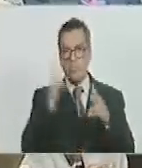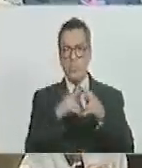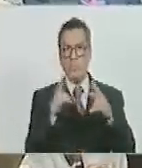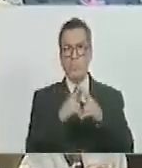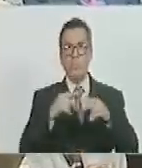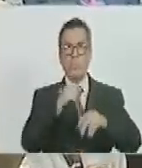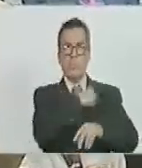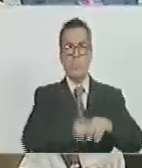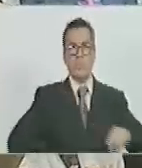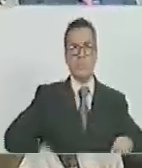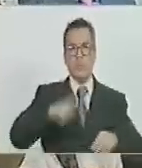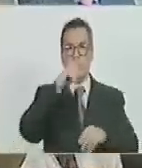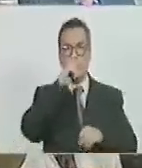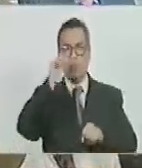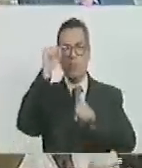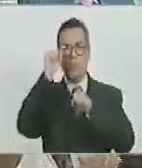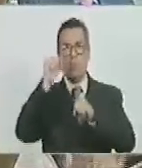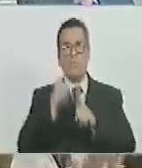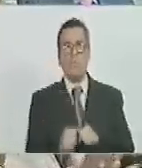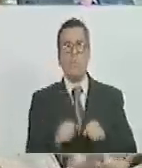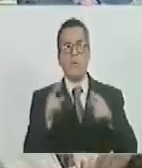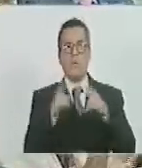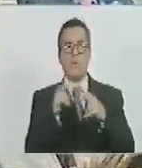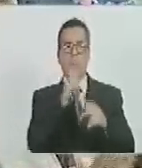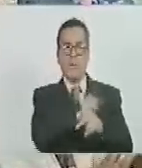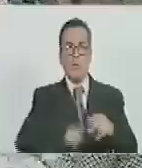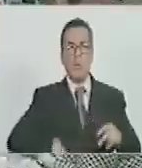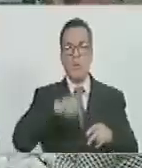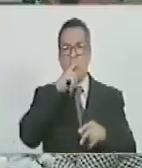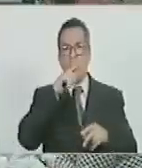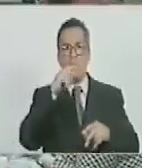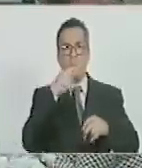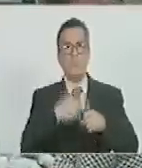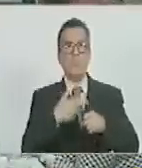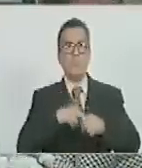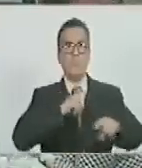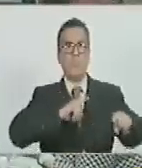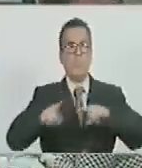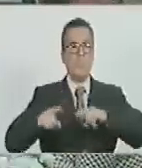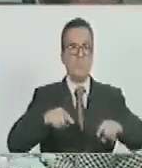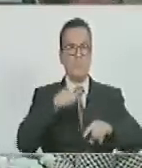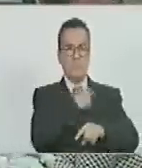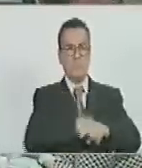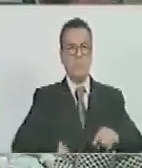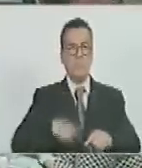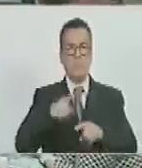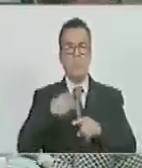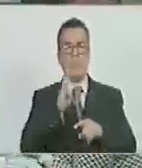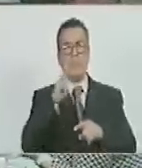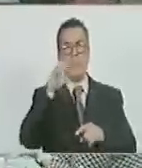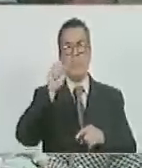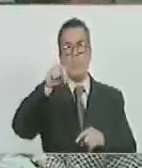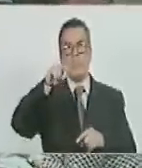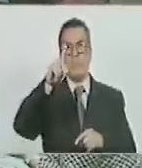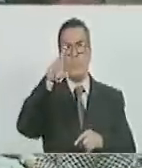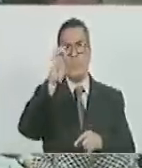al presidente Nicolás Maduro, quien nombra al presidente PDVSA, quien nombra al presidente del Bandes.